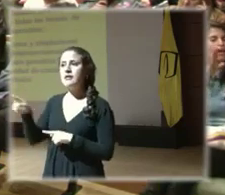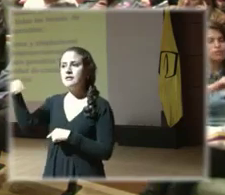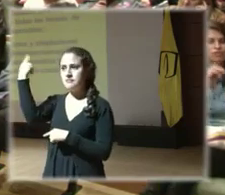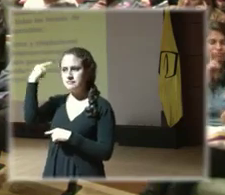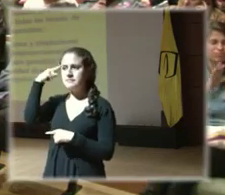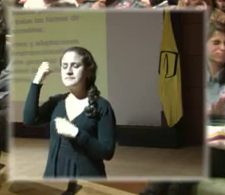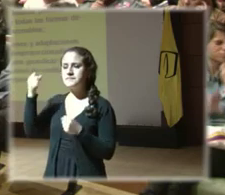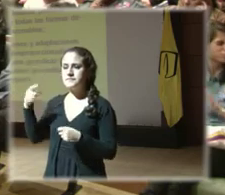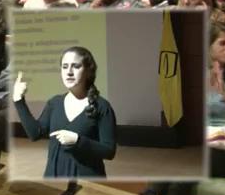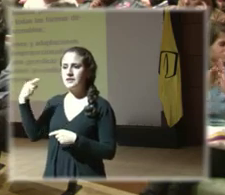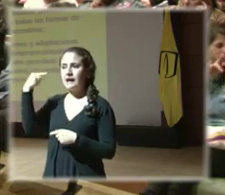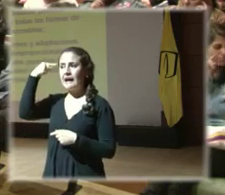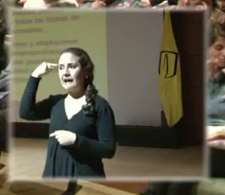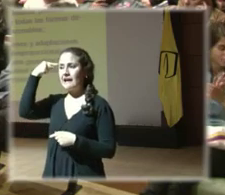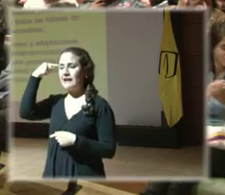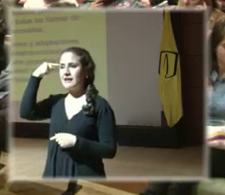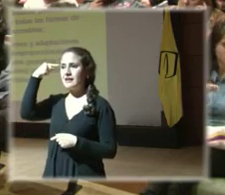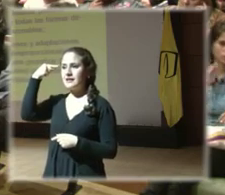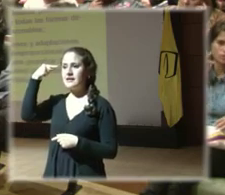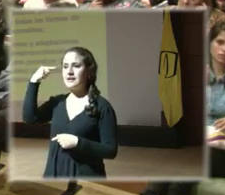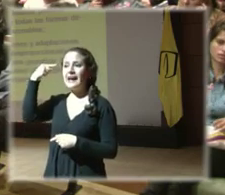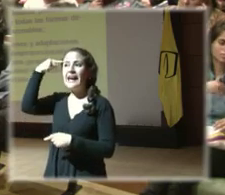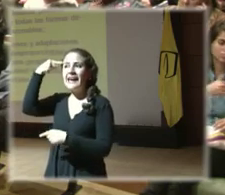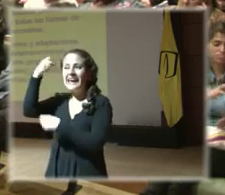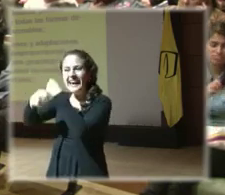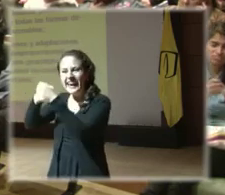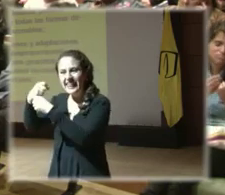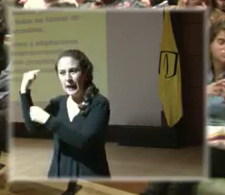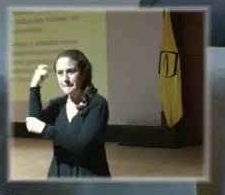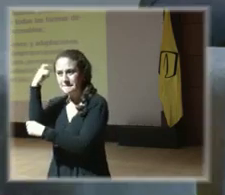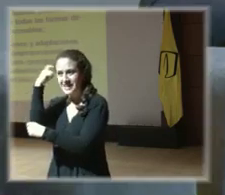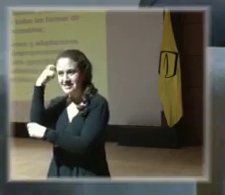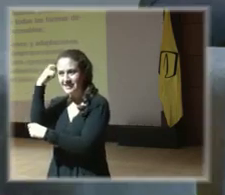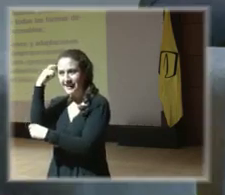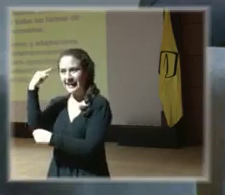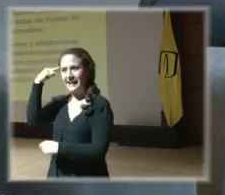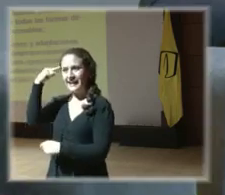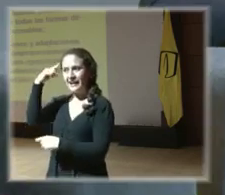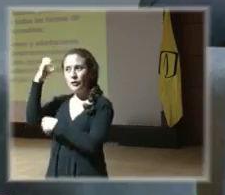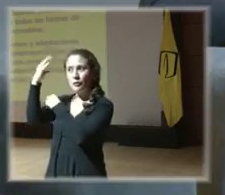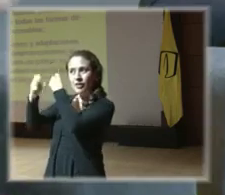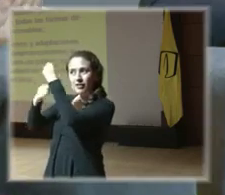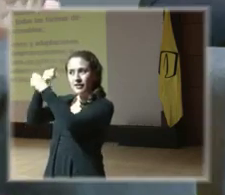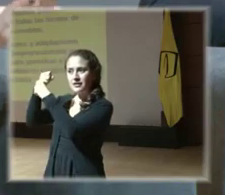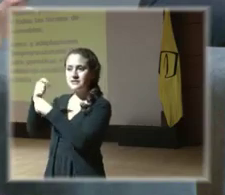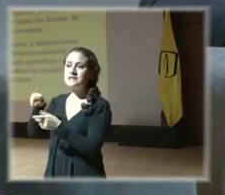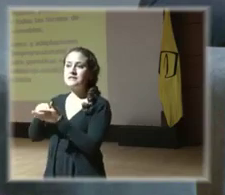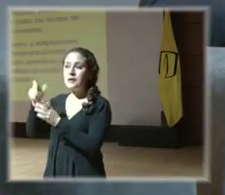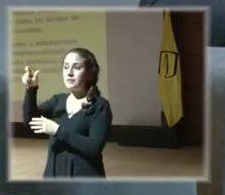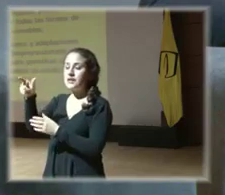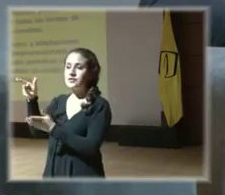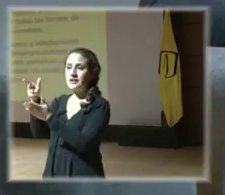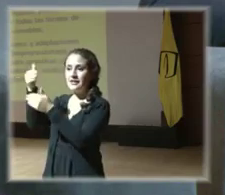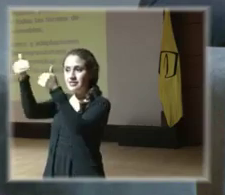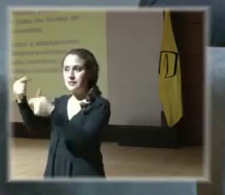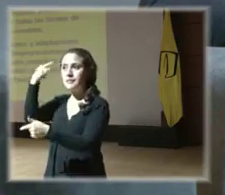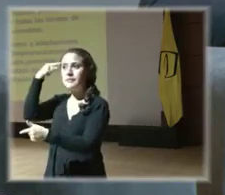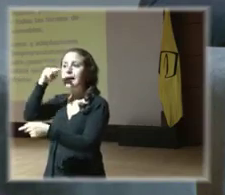tan fuertes que tenemos es esta idea de la edad mental, ¿no? Entonces, las personas con discapacidad son niños eternos y